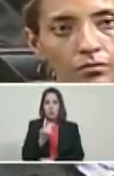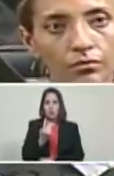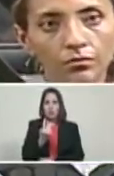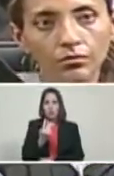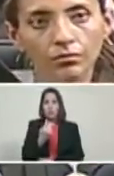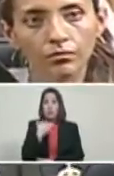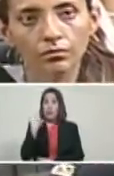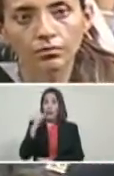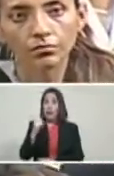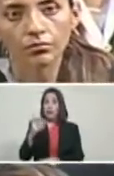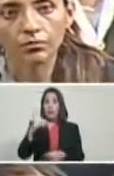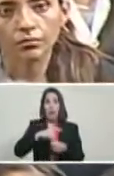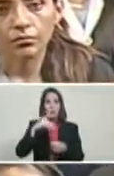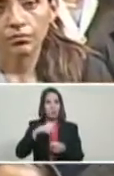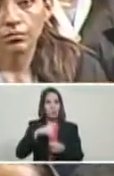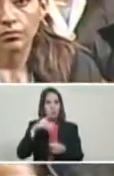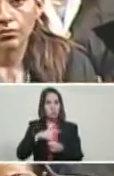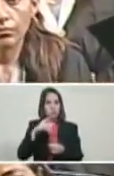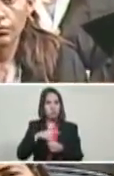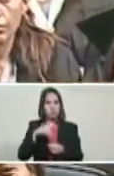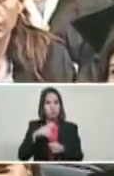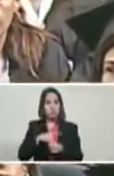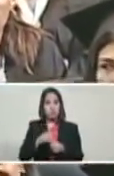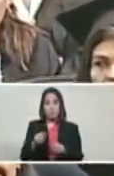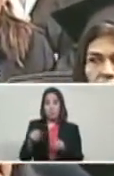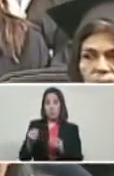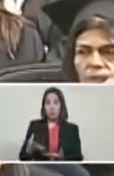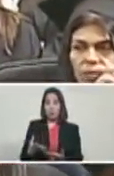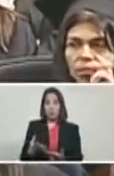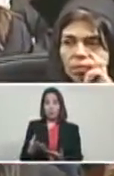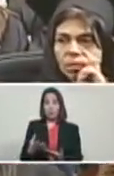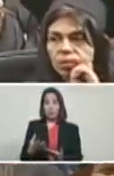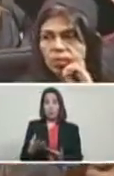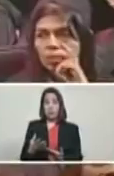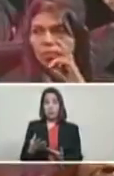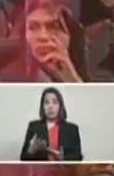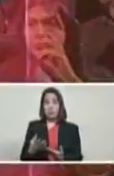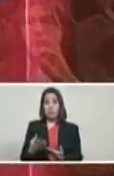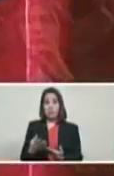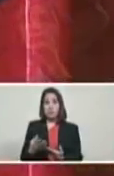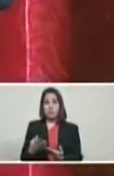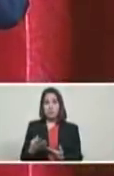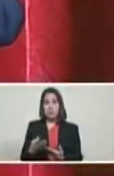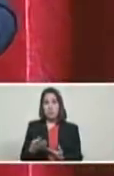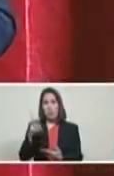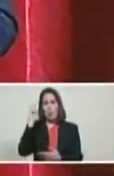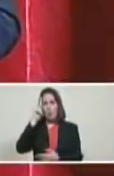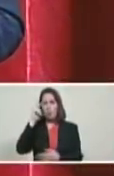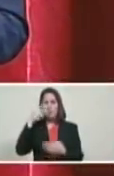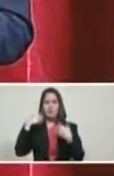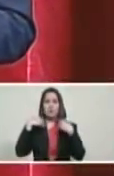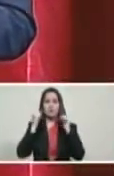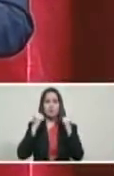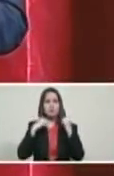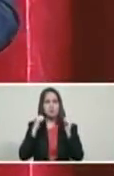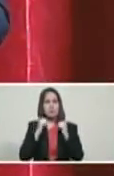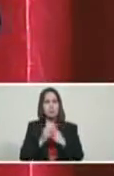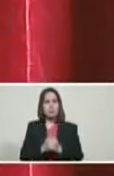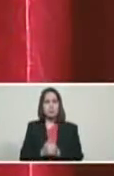datos que me facilitó don profe Aristóbulo Isturi.